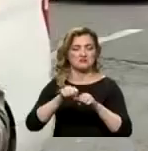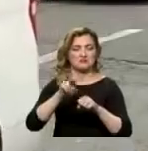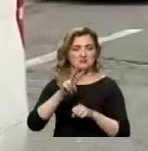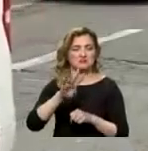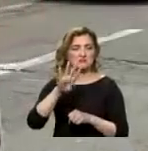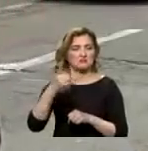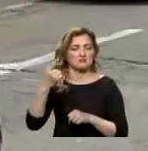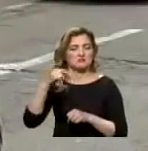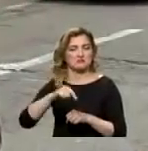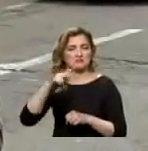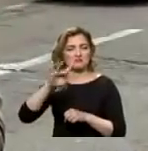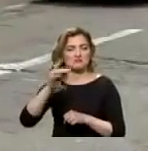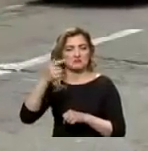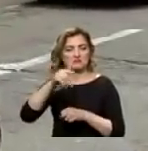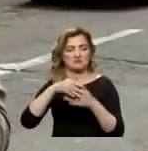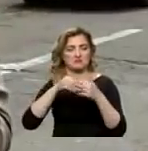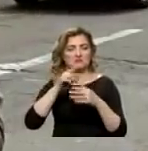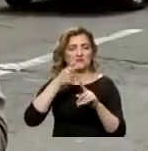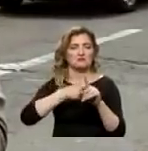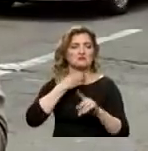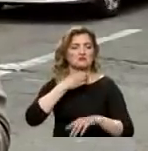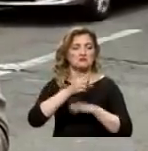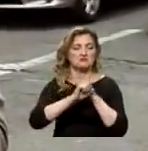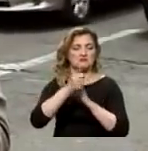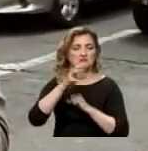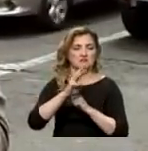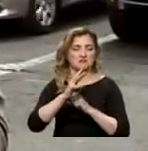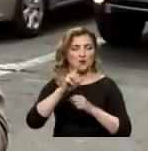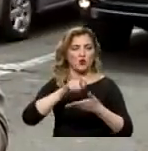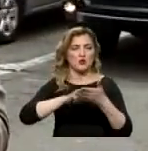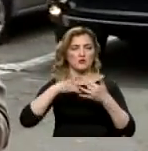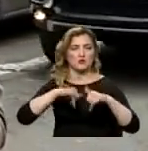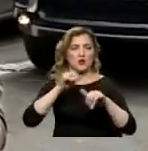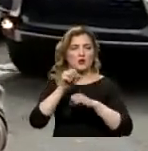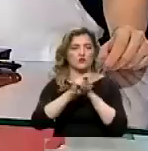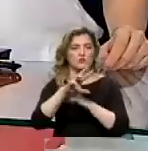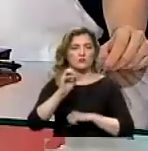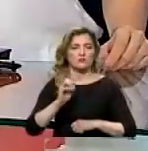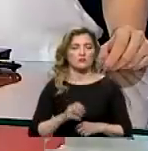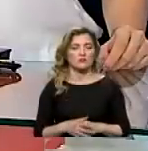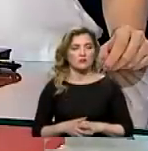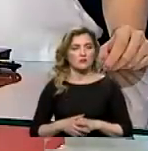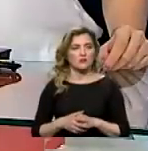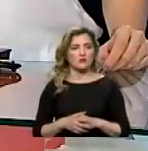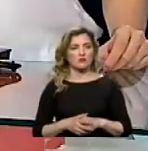de 2016, pues es un contrato que está en vigencia por 20 años.